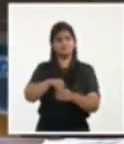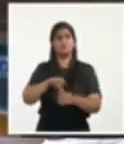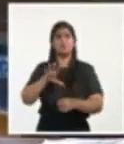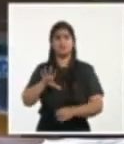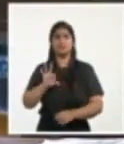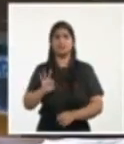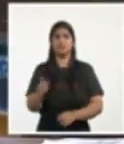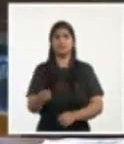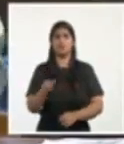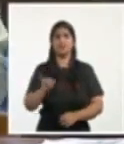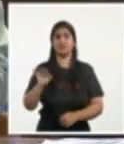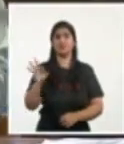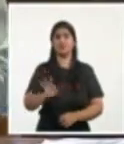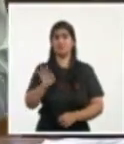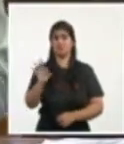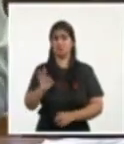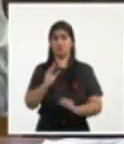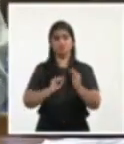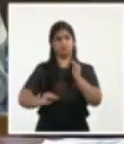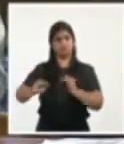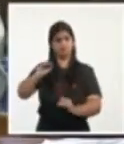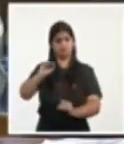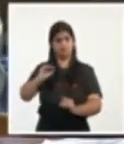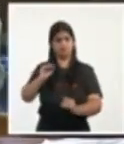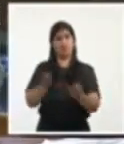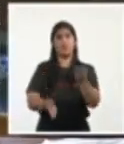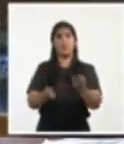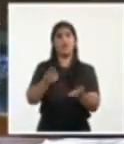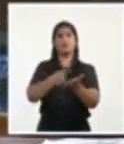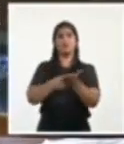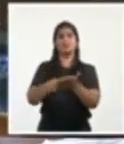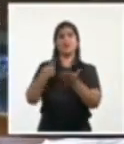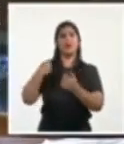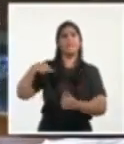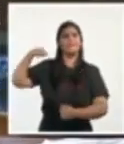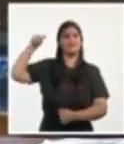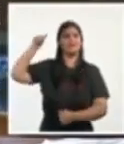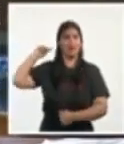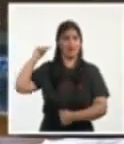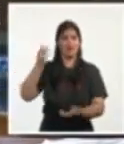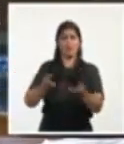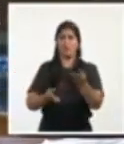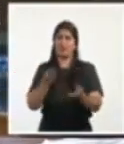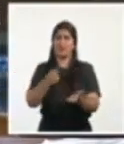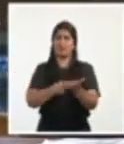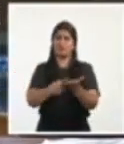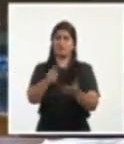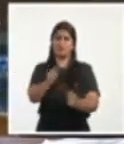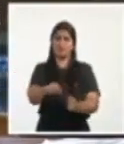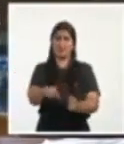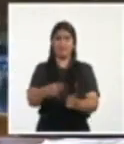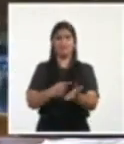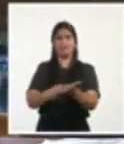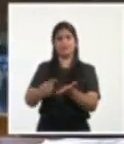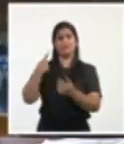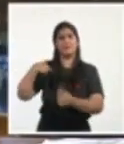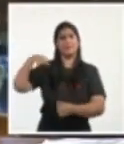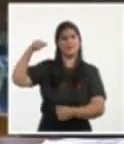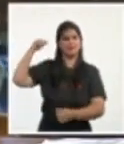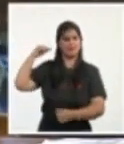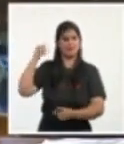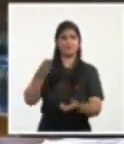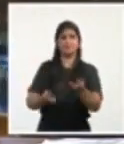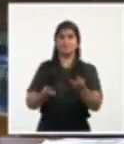58,6% superior al número de la semana anterior. Los datos de contagio en los menores de edad, que es otro elemento que hemos